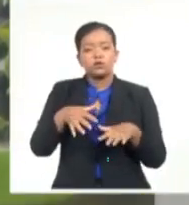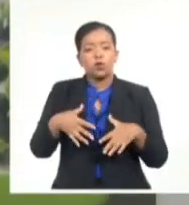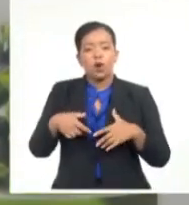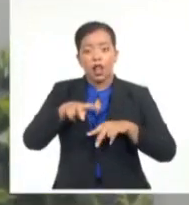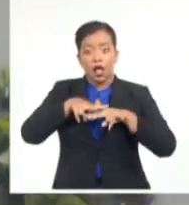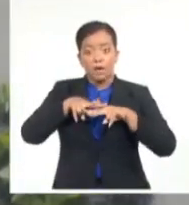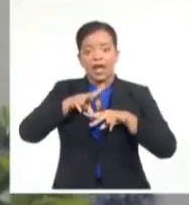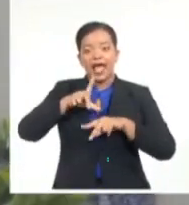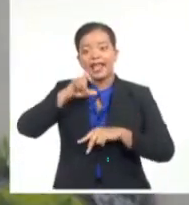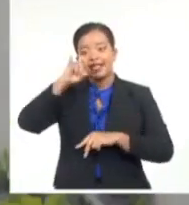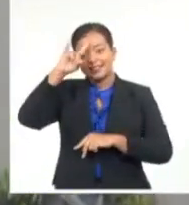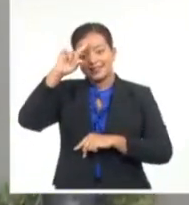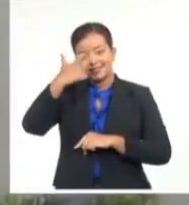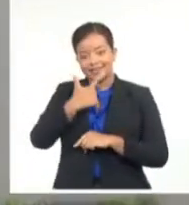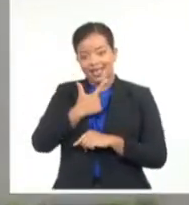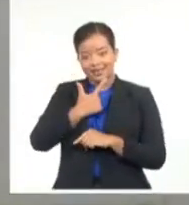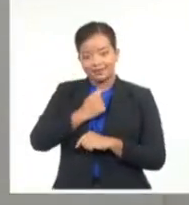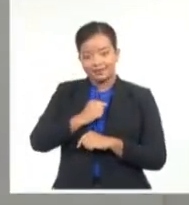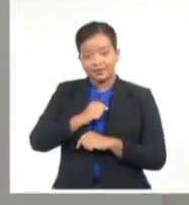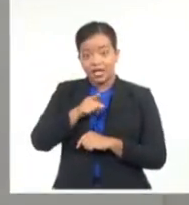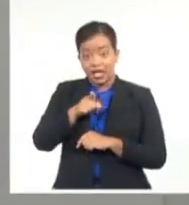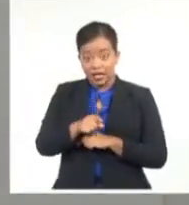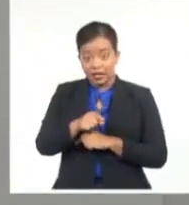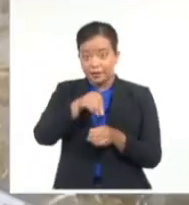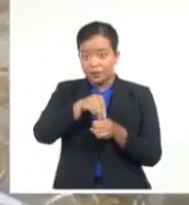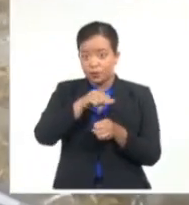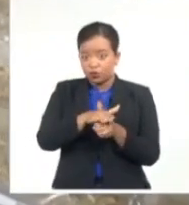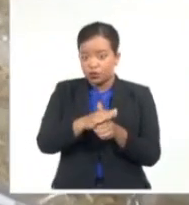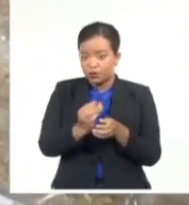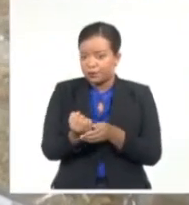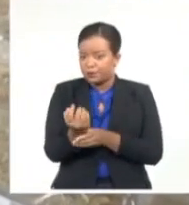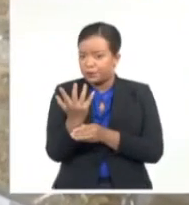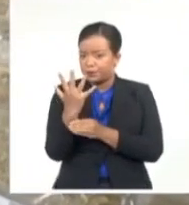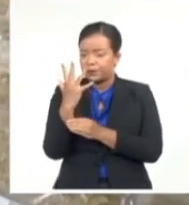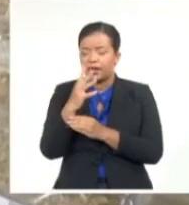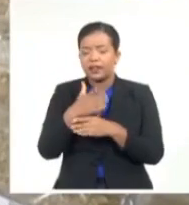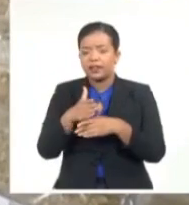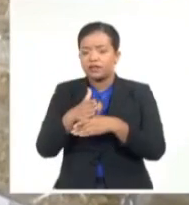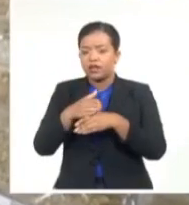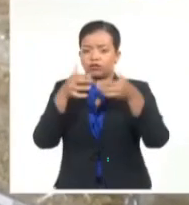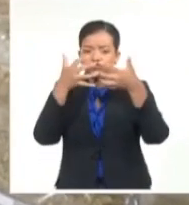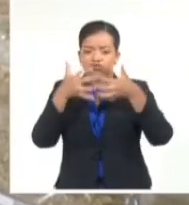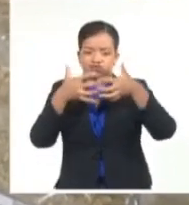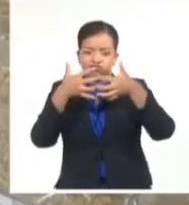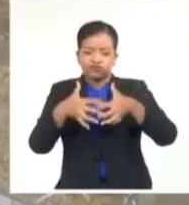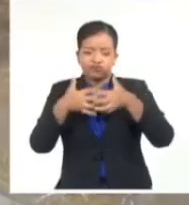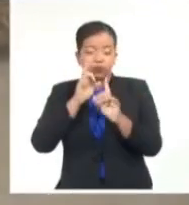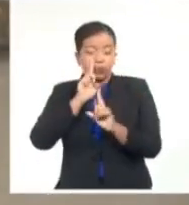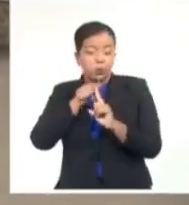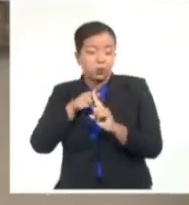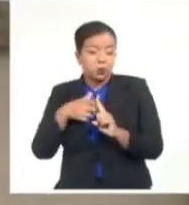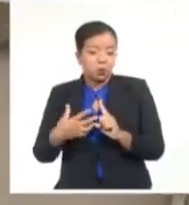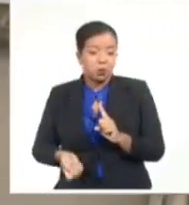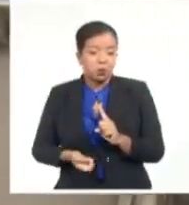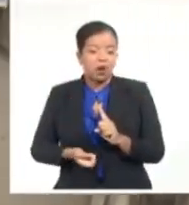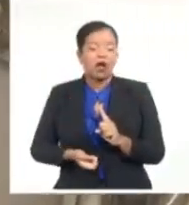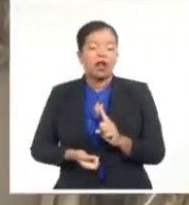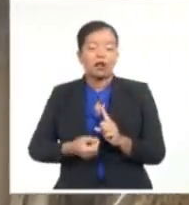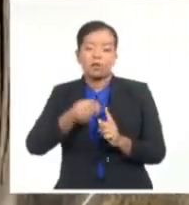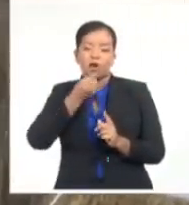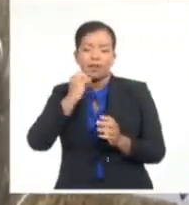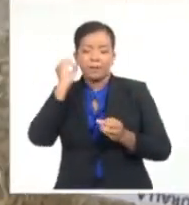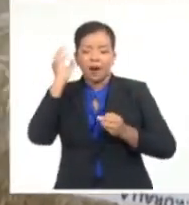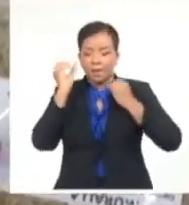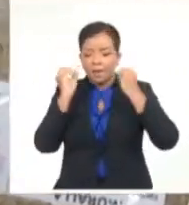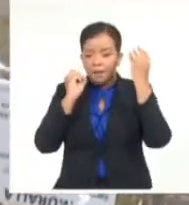La Lisa. A partir del cultivo agroecológico, impulsa sus producciones bajo la premisa de hacer ciencia desde la